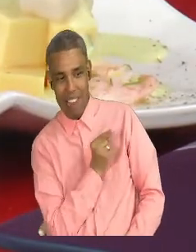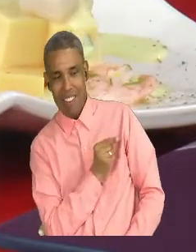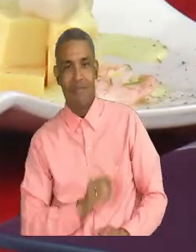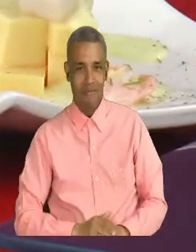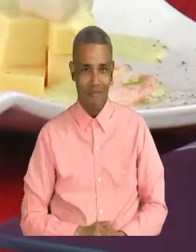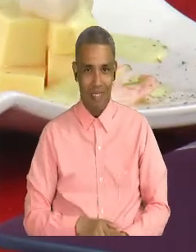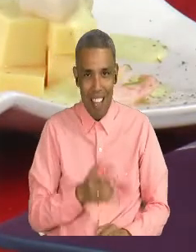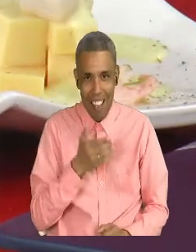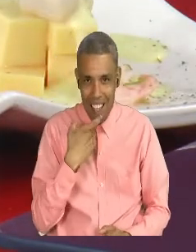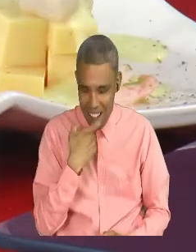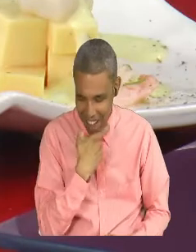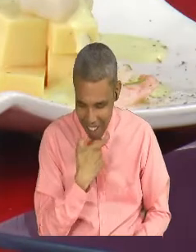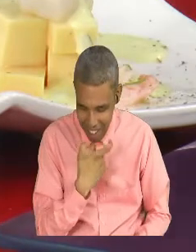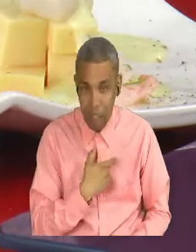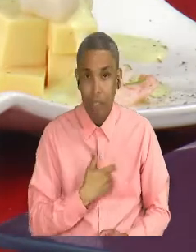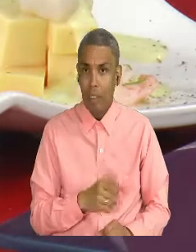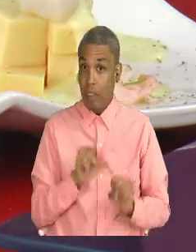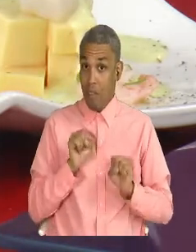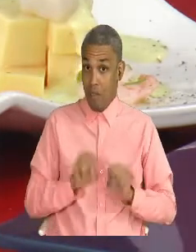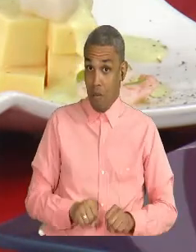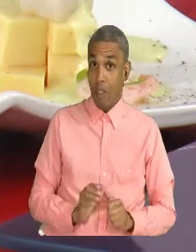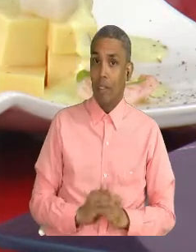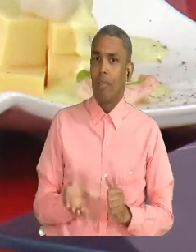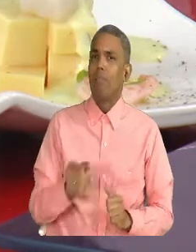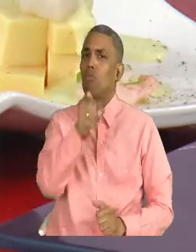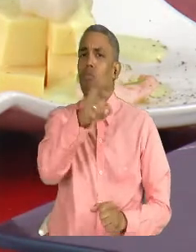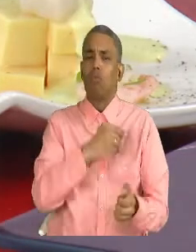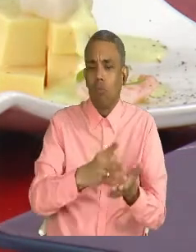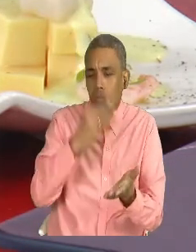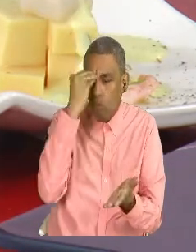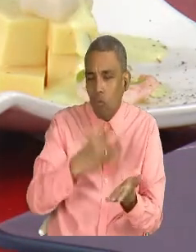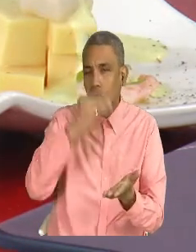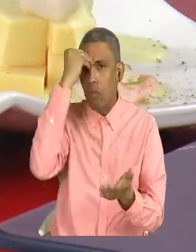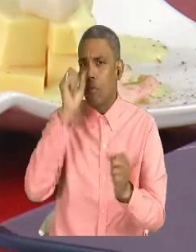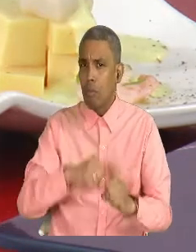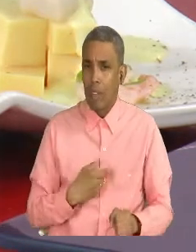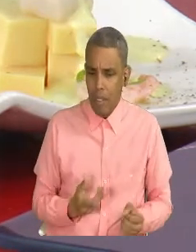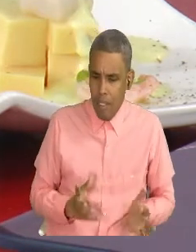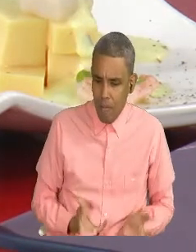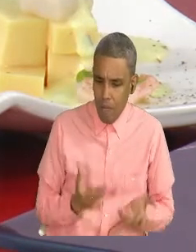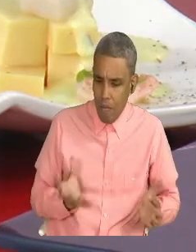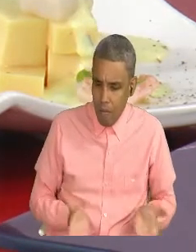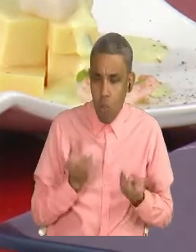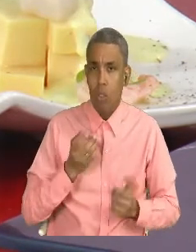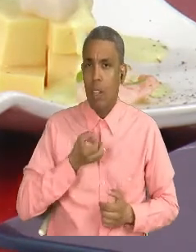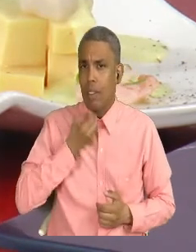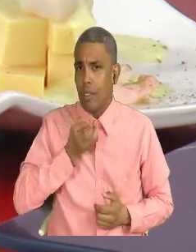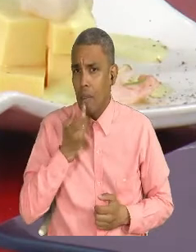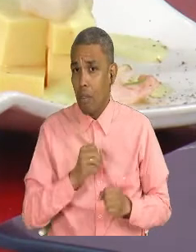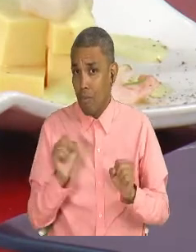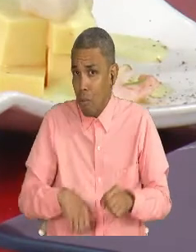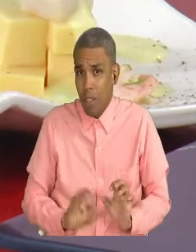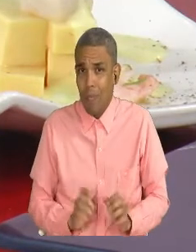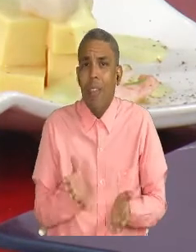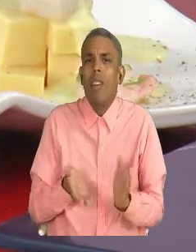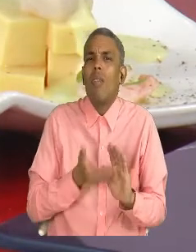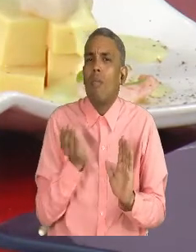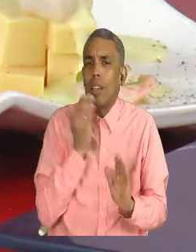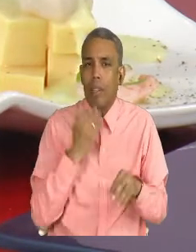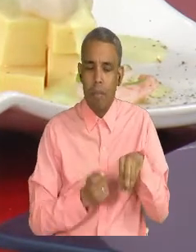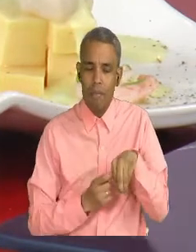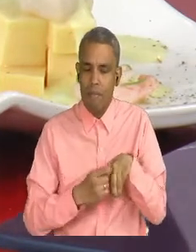aprendan cosas sencillas. Mire, una ensalada diferente que pueden hacer en casa. Insumos, siempre lo he repetido, los que tenemos en casa se pueden